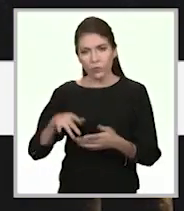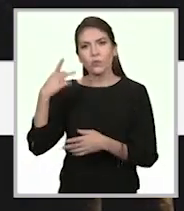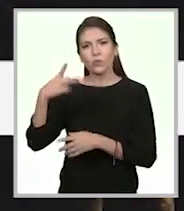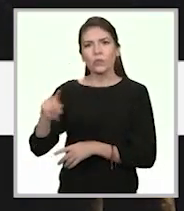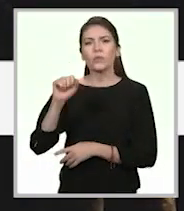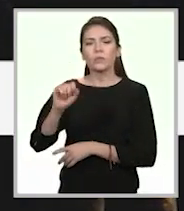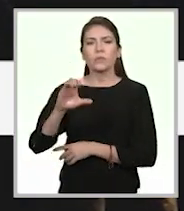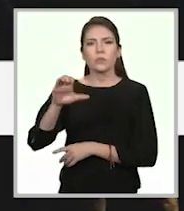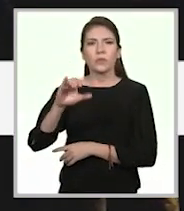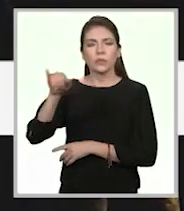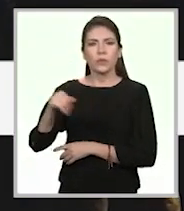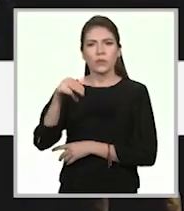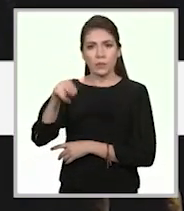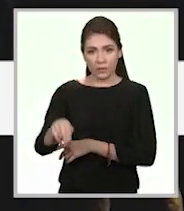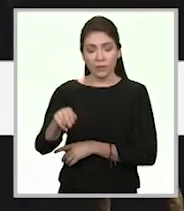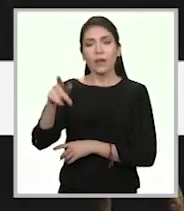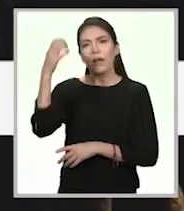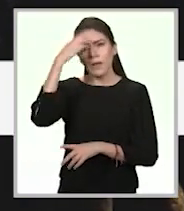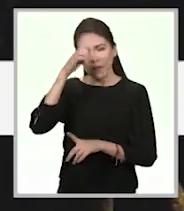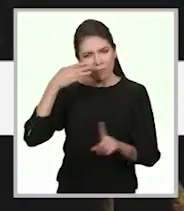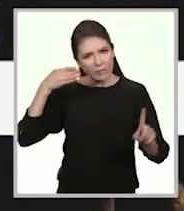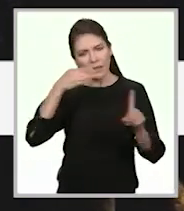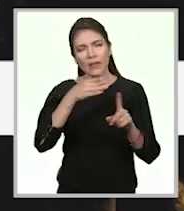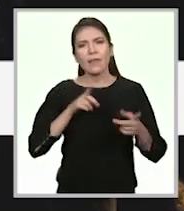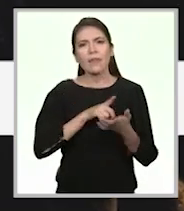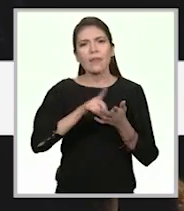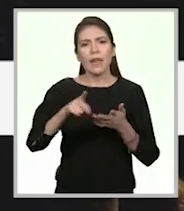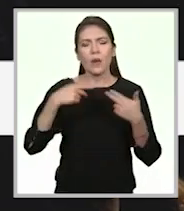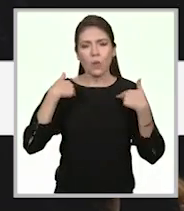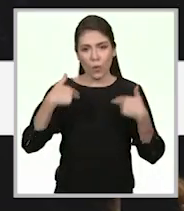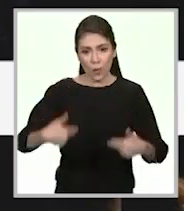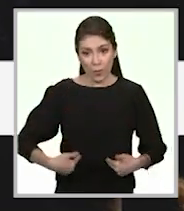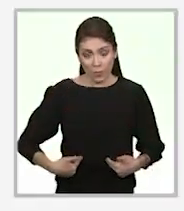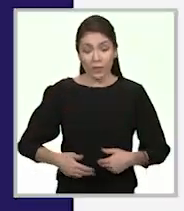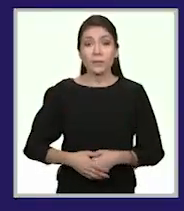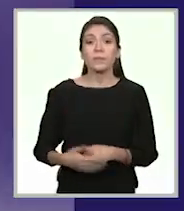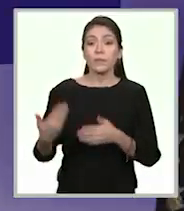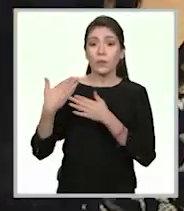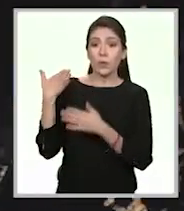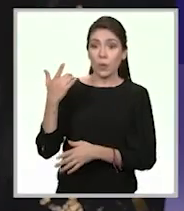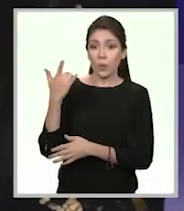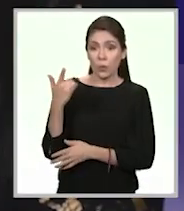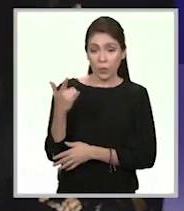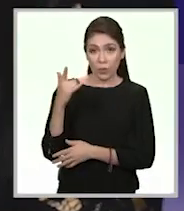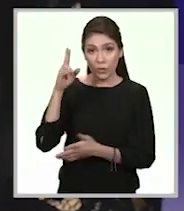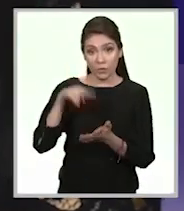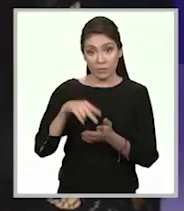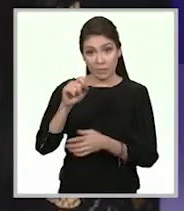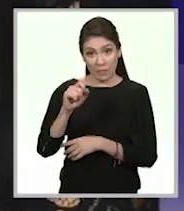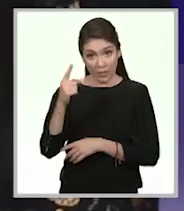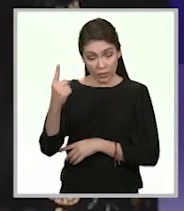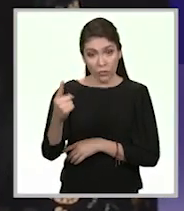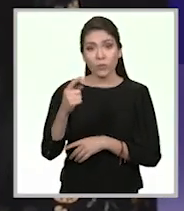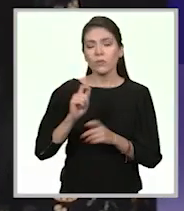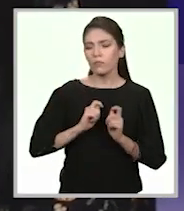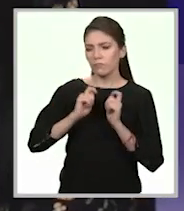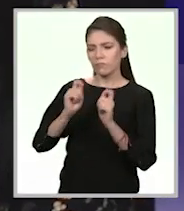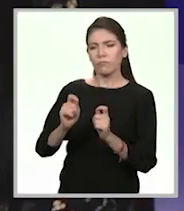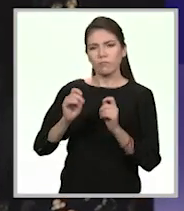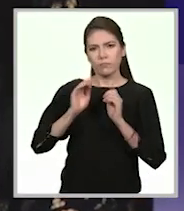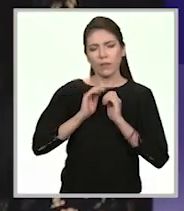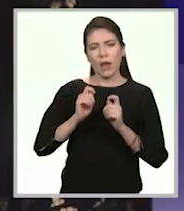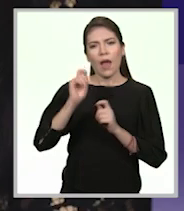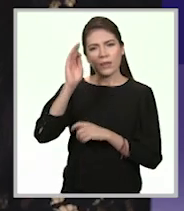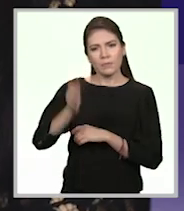Suprema Corte de Justicia de la Nación, especializada en Derechos Humanos. En julio de 2021, rindió protesta